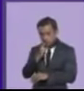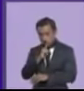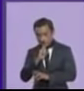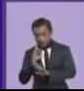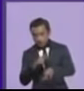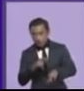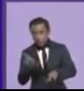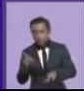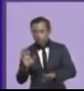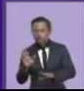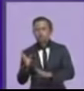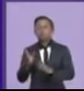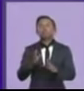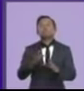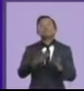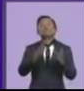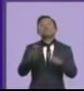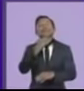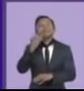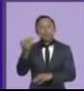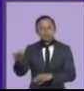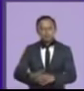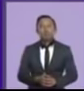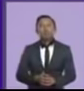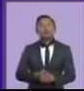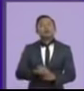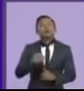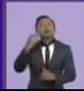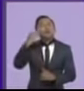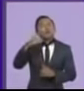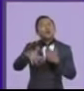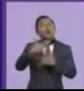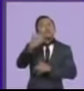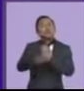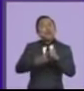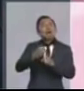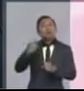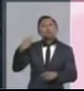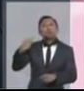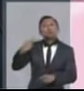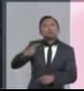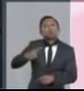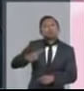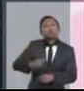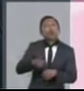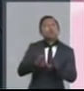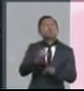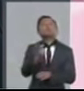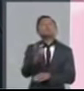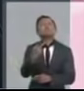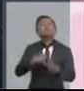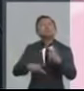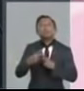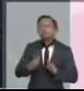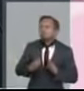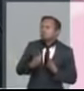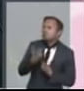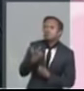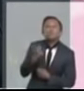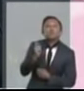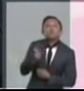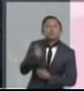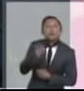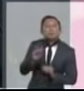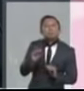qué ha vivido los últimos 15 años. Y la respuesta es bastante fácil. Convirtió a Morena en un partido familiar.